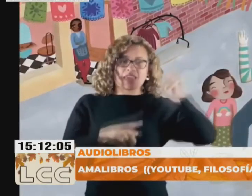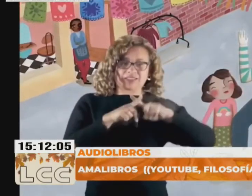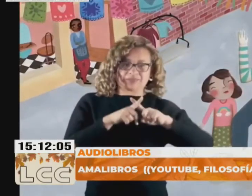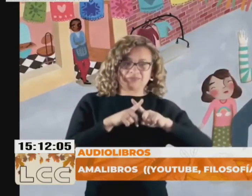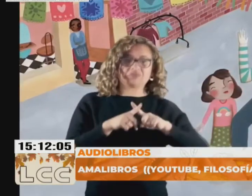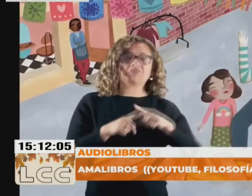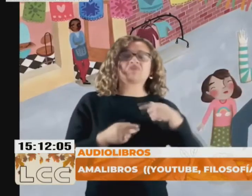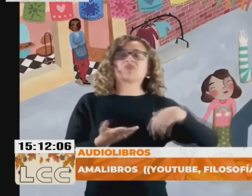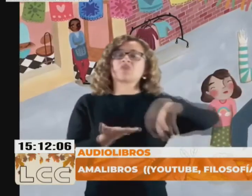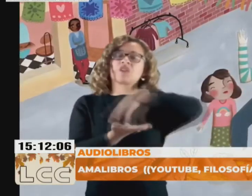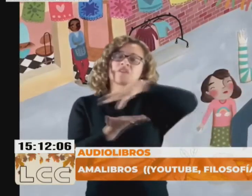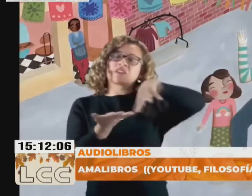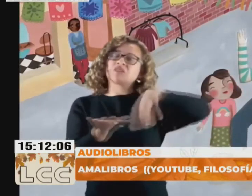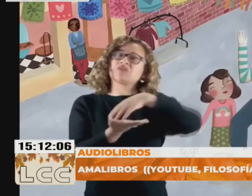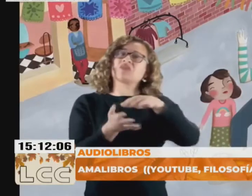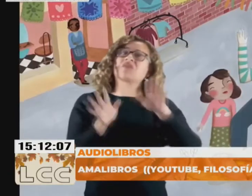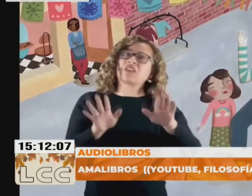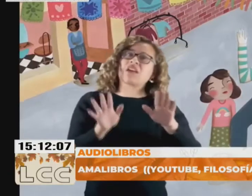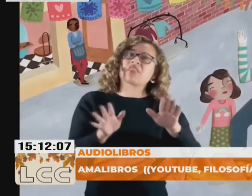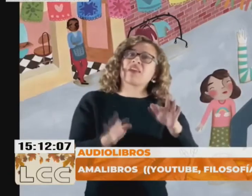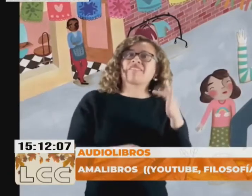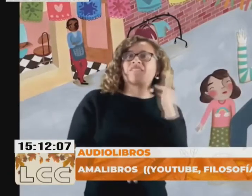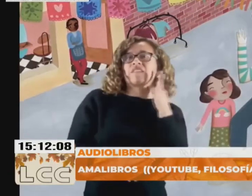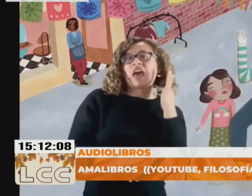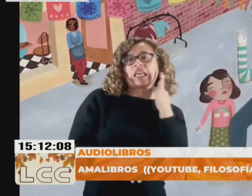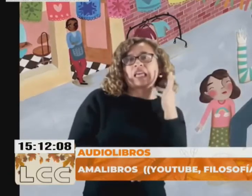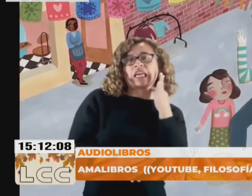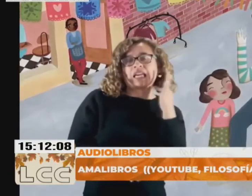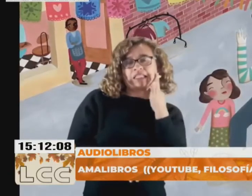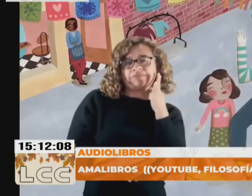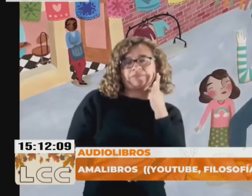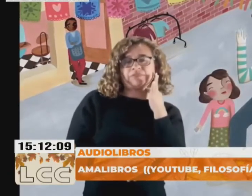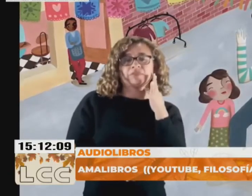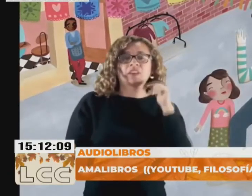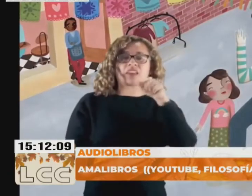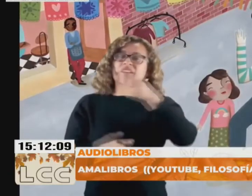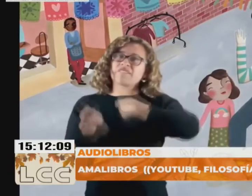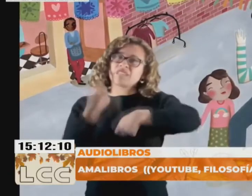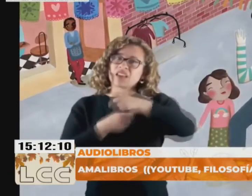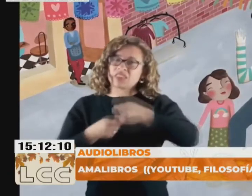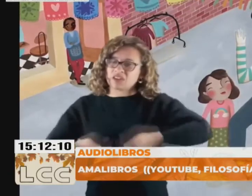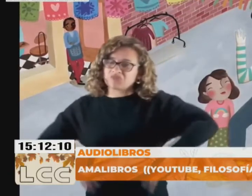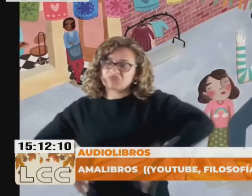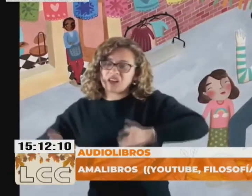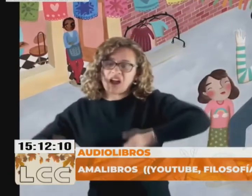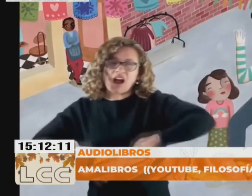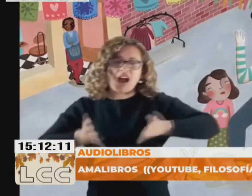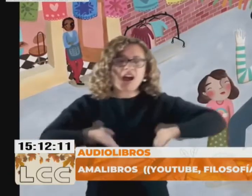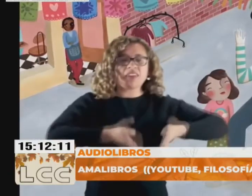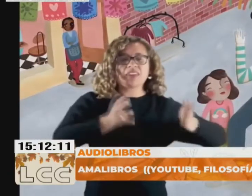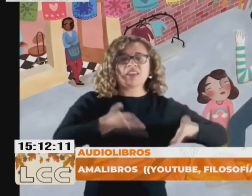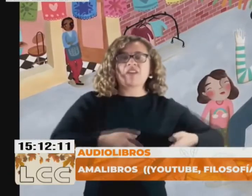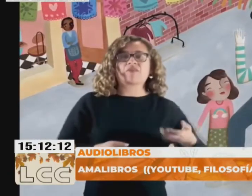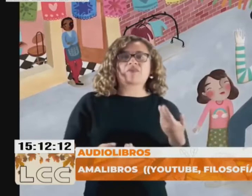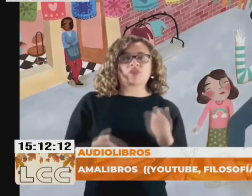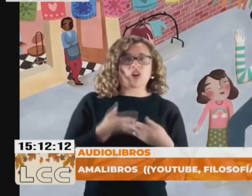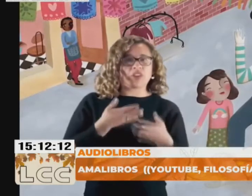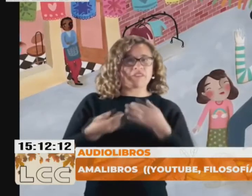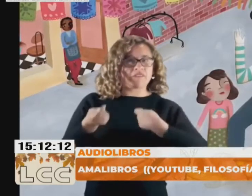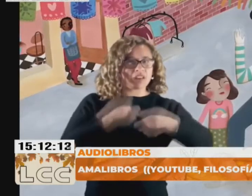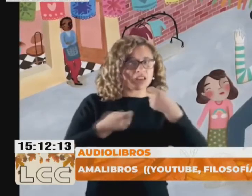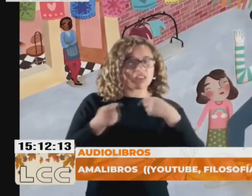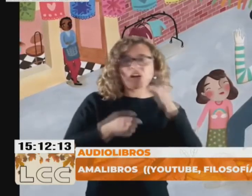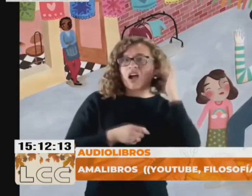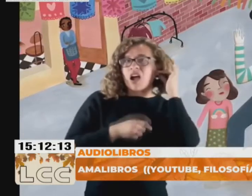el libro de los 11 anillos, algunos libros religiosos. Entonces, para las personas que les gusta esta área como de filosofía,